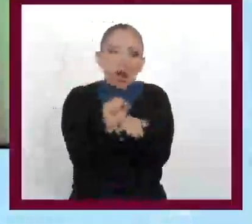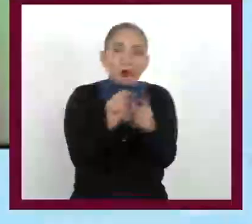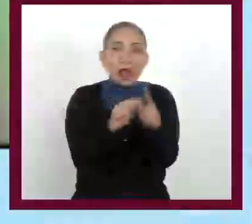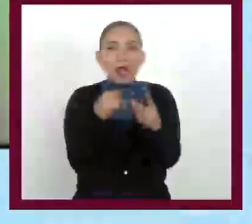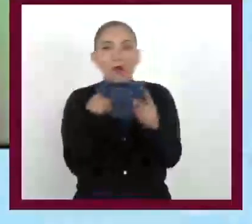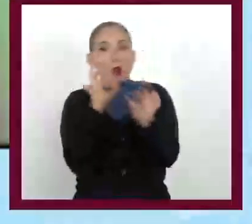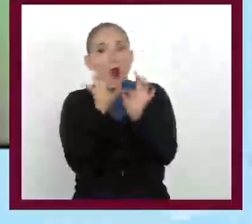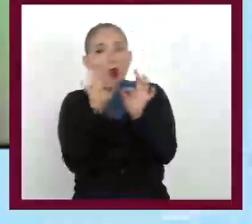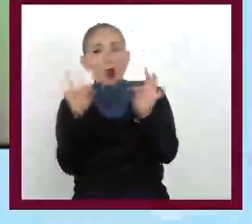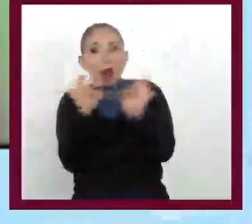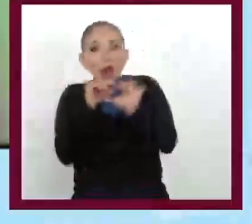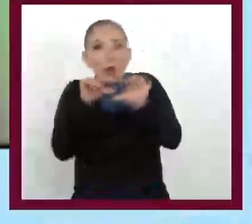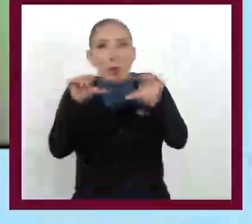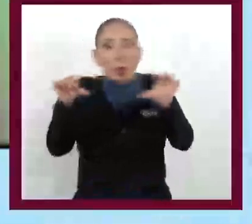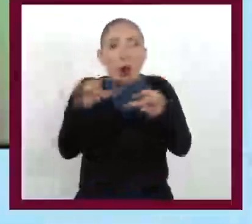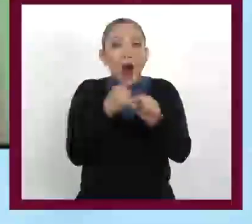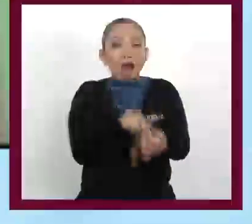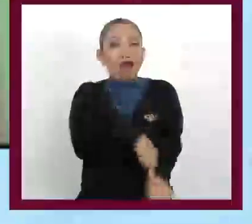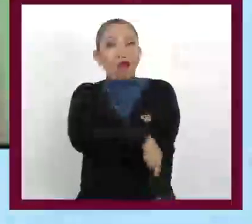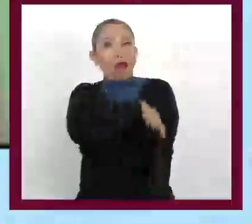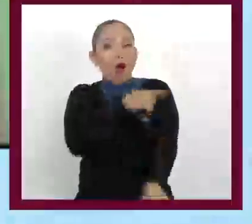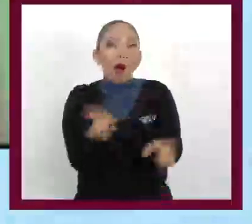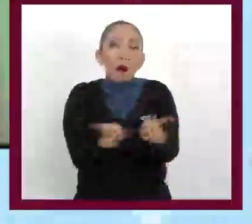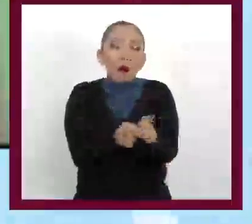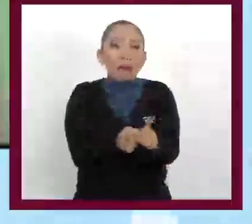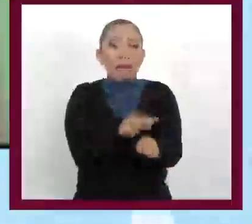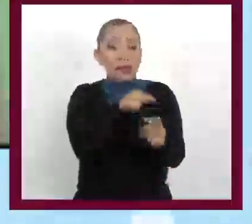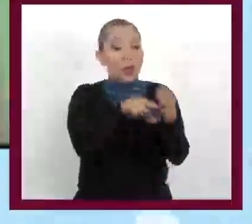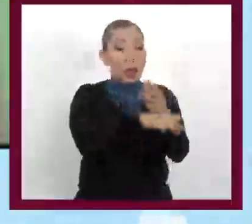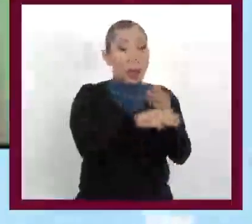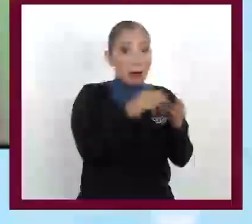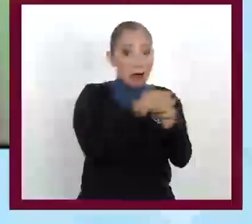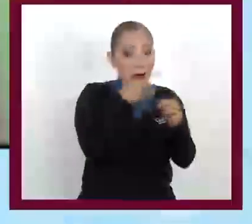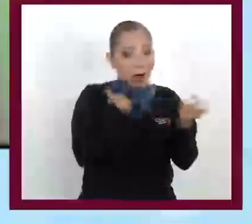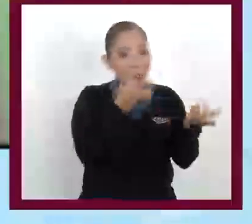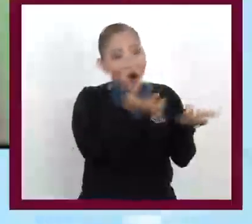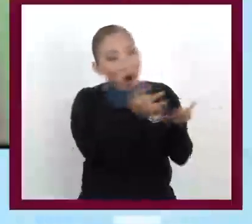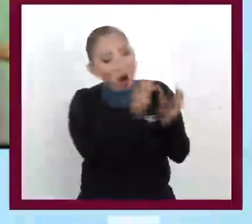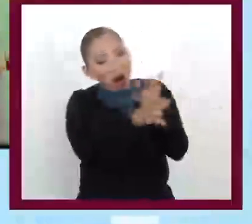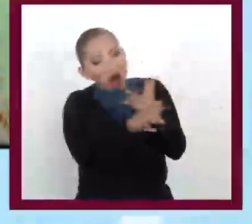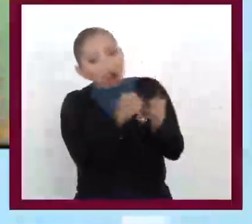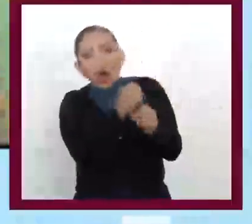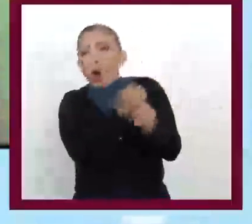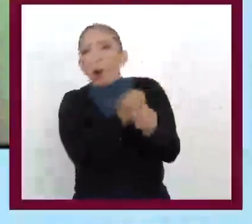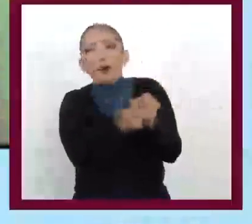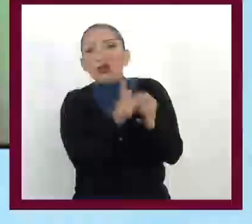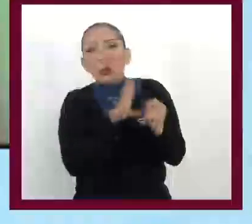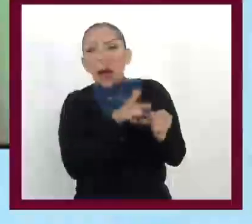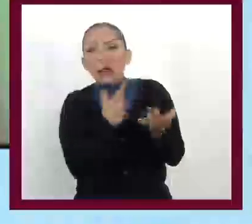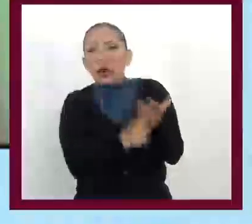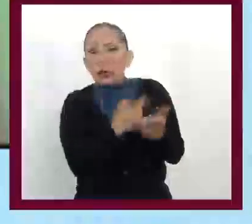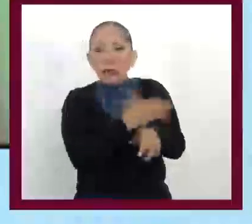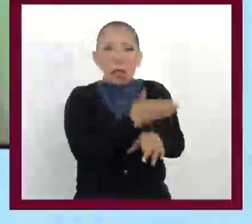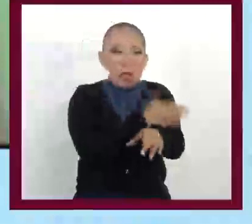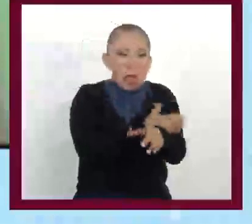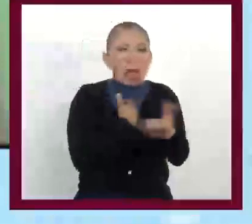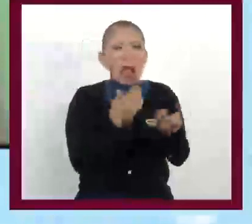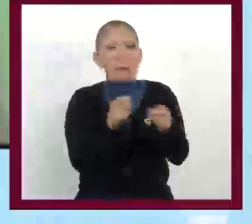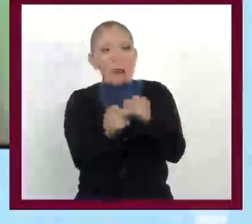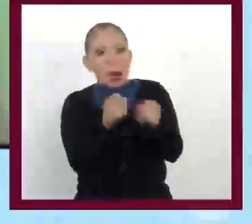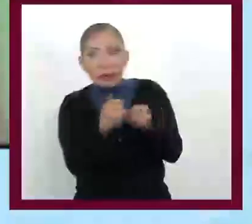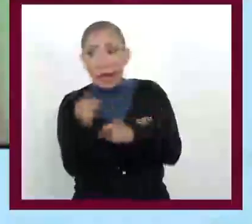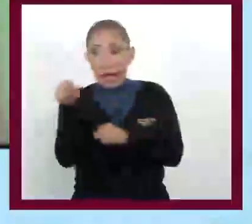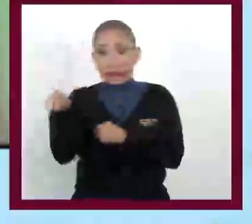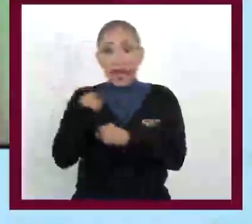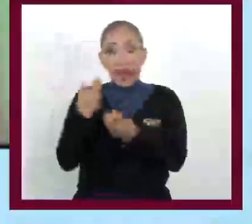la timbre y duración. El timbre tiene que ver con el material con que está hecho el instrumento o el objeto con el que vamos a hacer música. En este